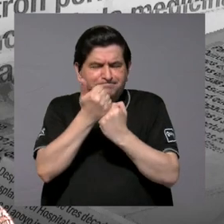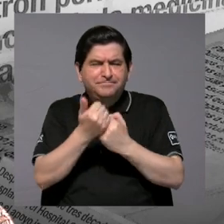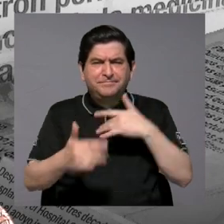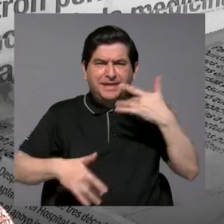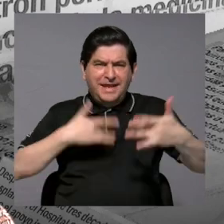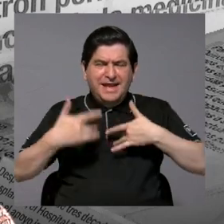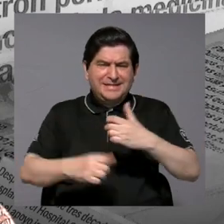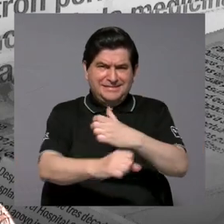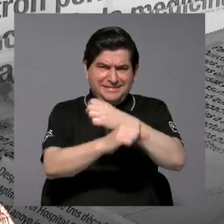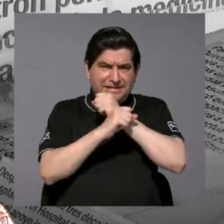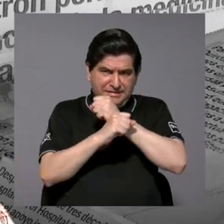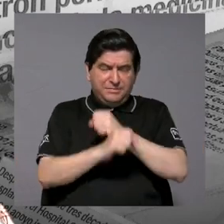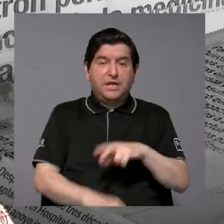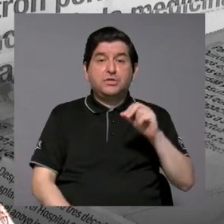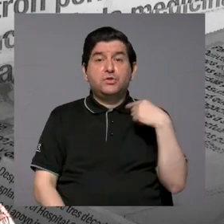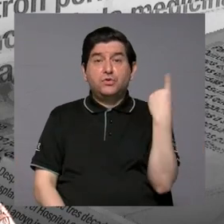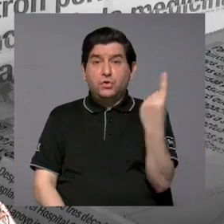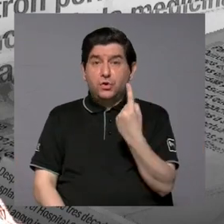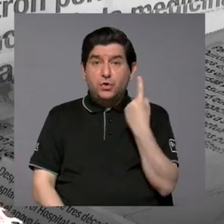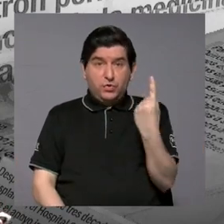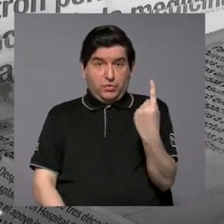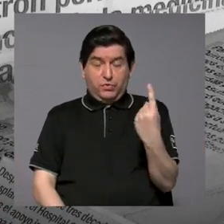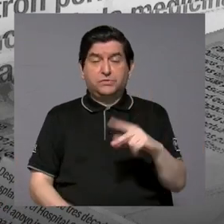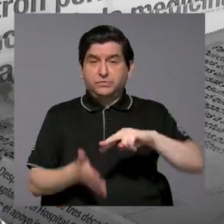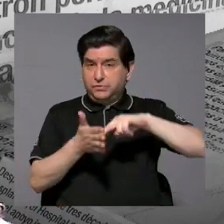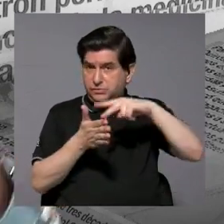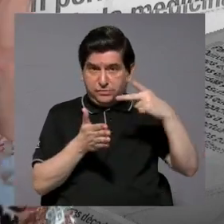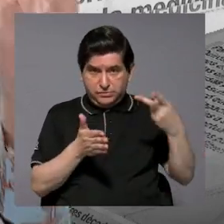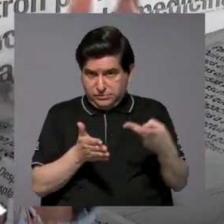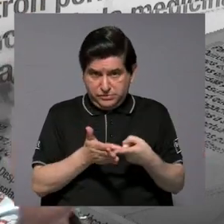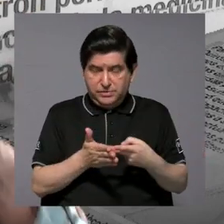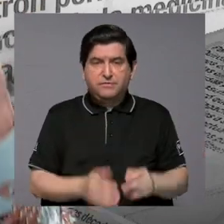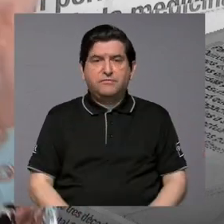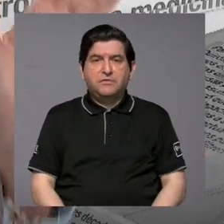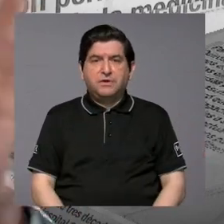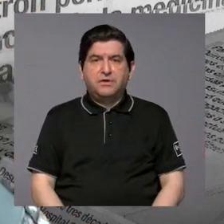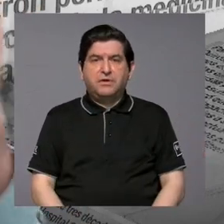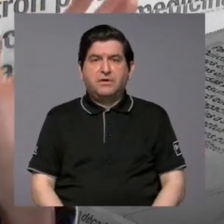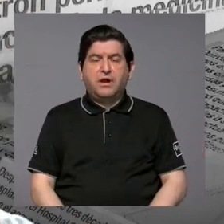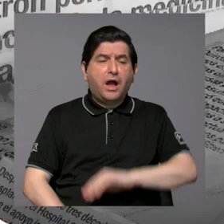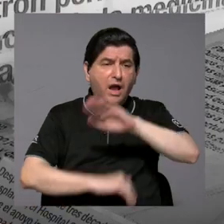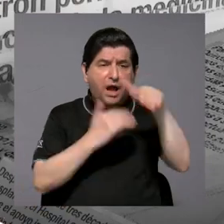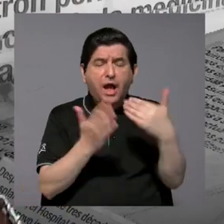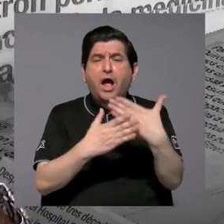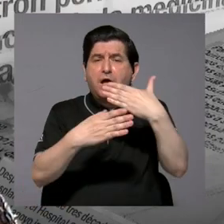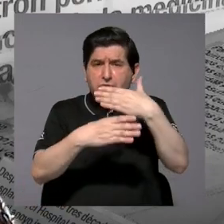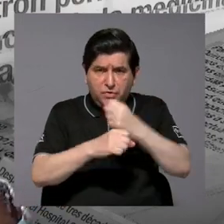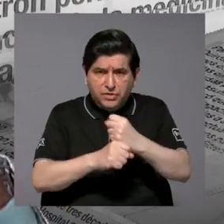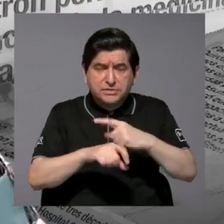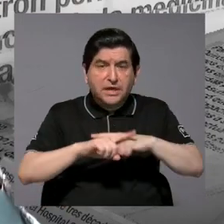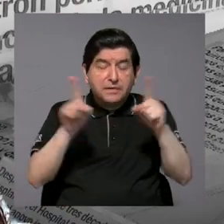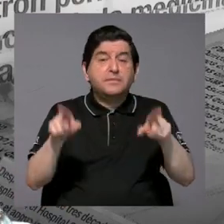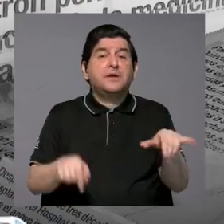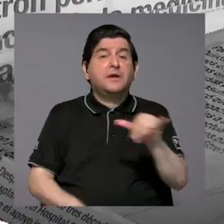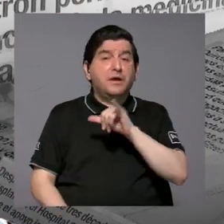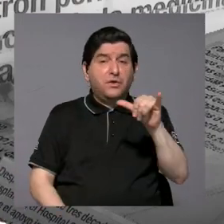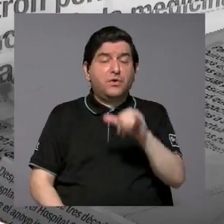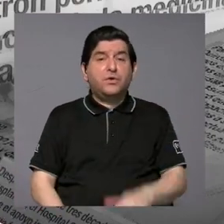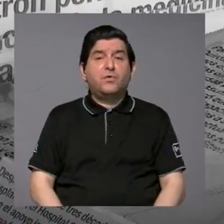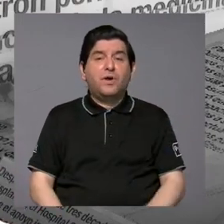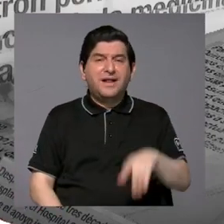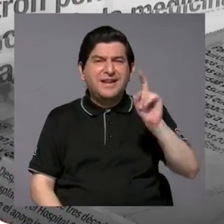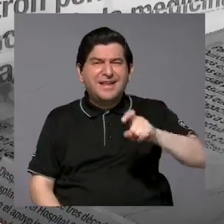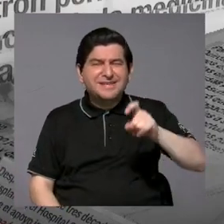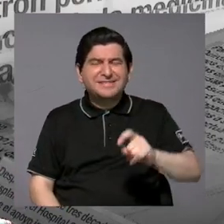sentimiento de seguridad de que no solamente es bueno aquí estamos haciendo todo lo propio pero tienen que